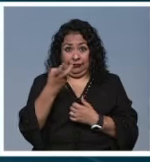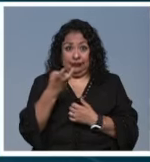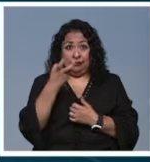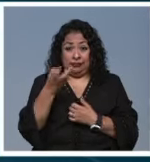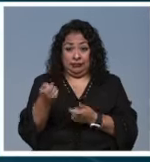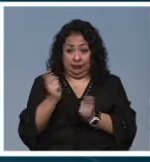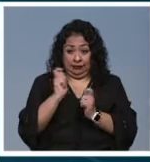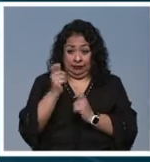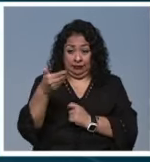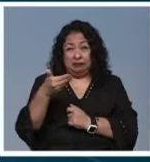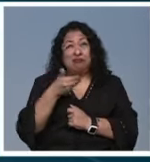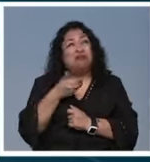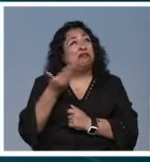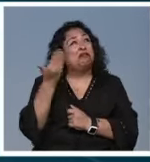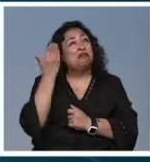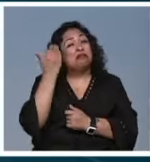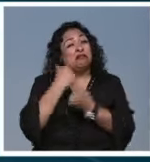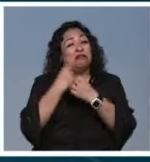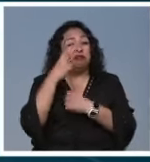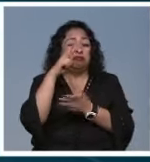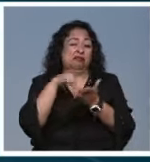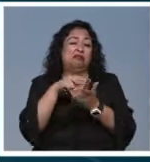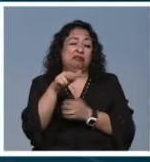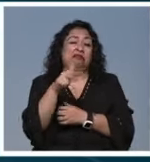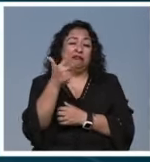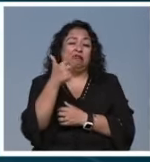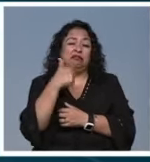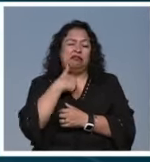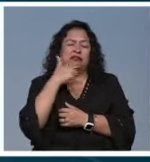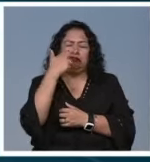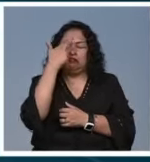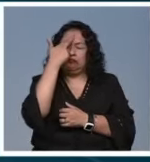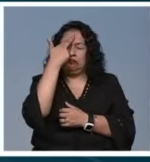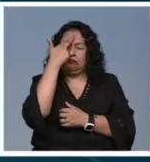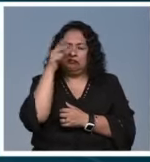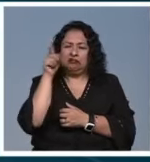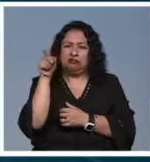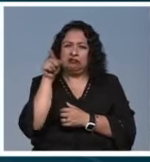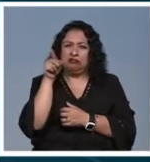la encargaron allá por el 2013, ¿sí? Lo recuerdo él